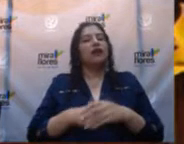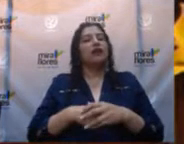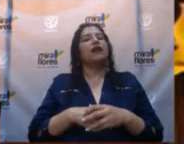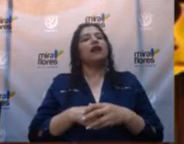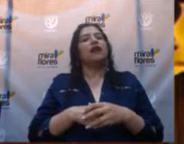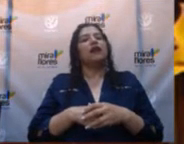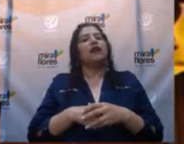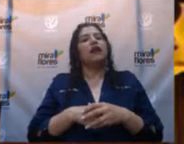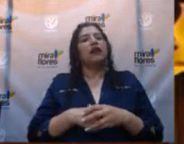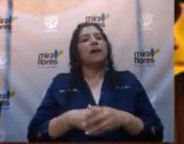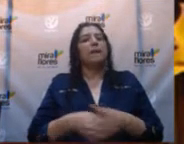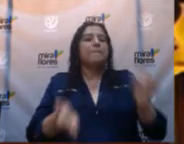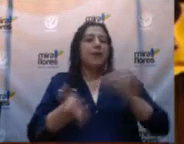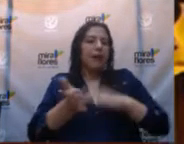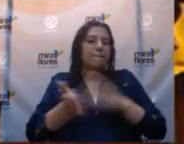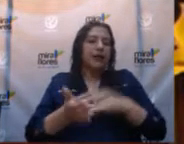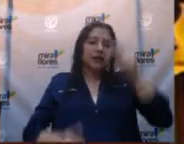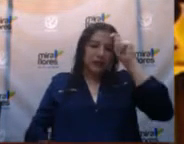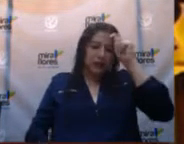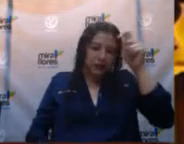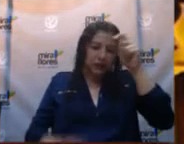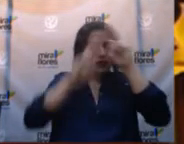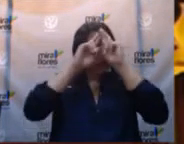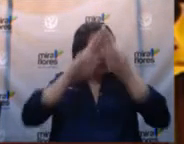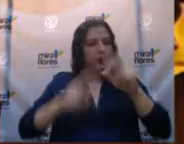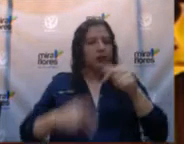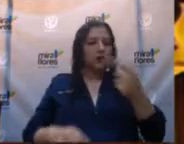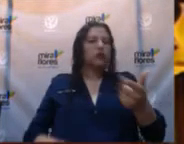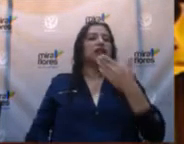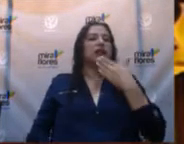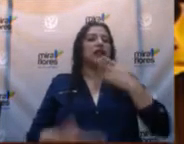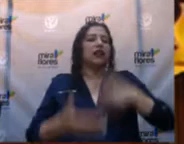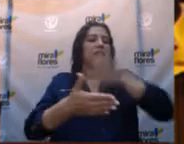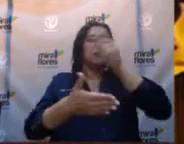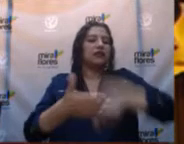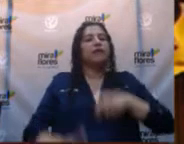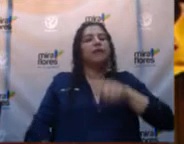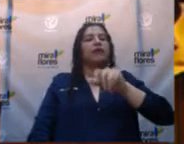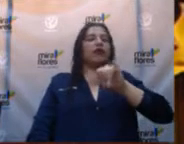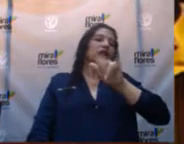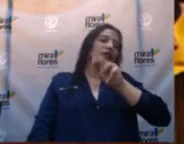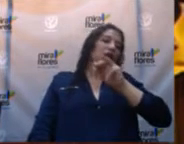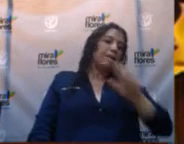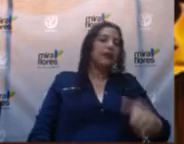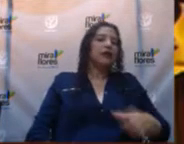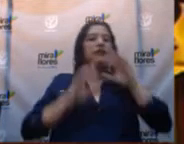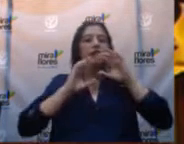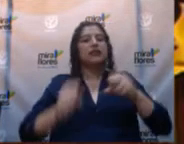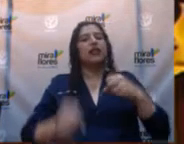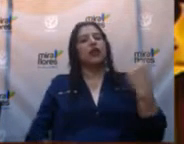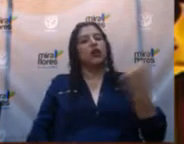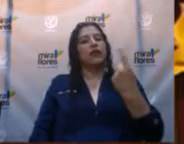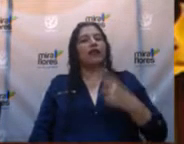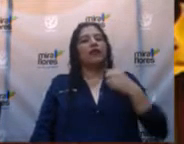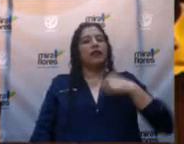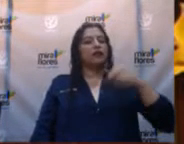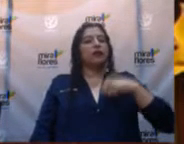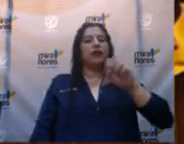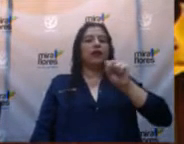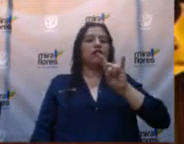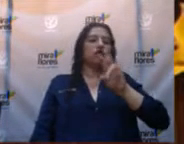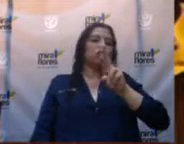muestras de mi mayor respeto y estima. Atentamente, Yamil Valle, Secretario General de la Municipalidad de Surquillo.